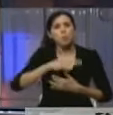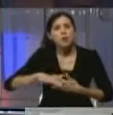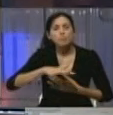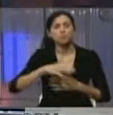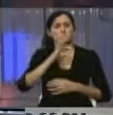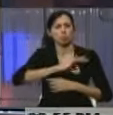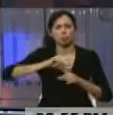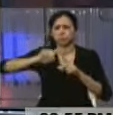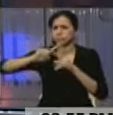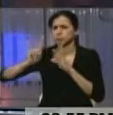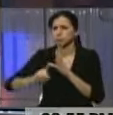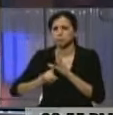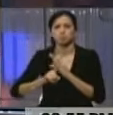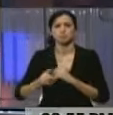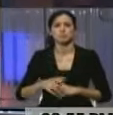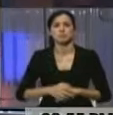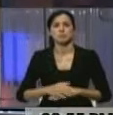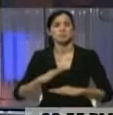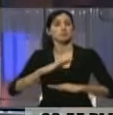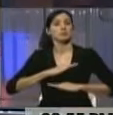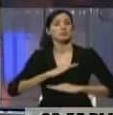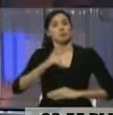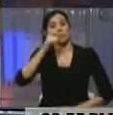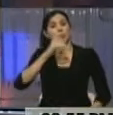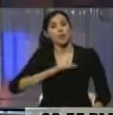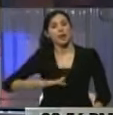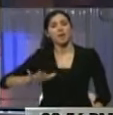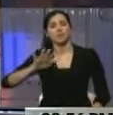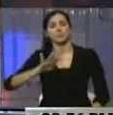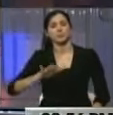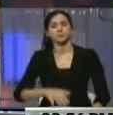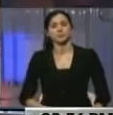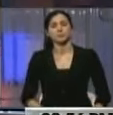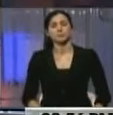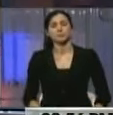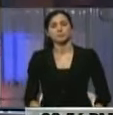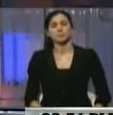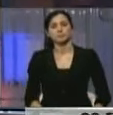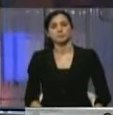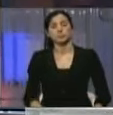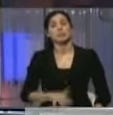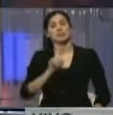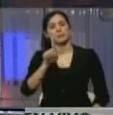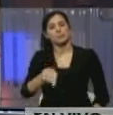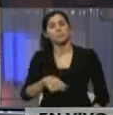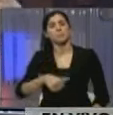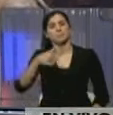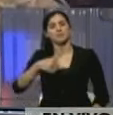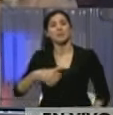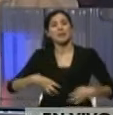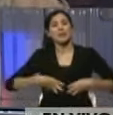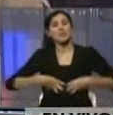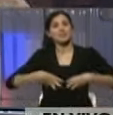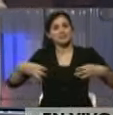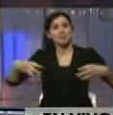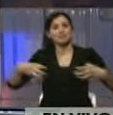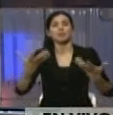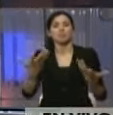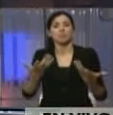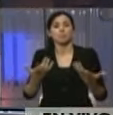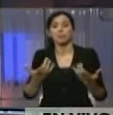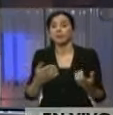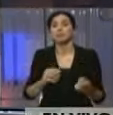económica, para satisfacer las necesidades de nuestra patria, y además para generar la riqueza suficiente para invertirla